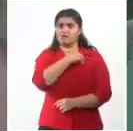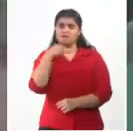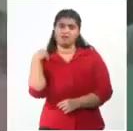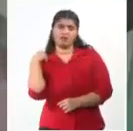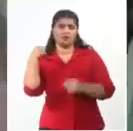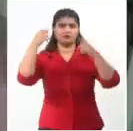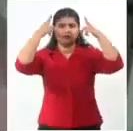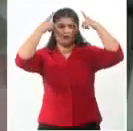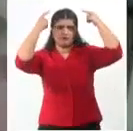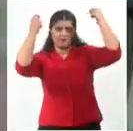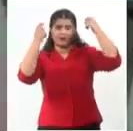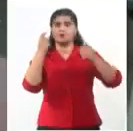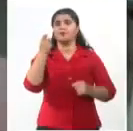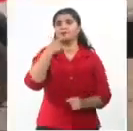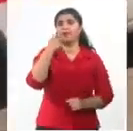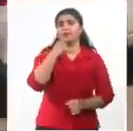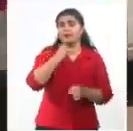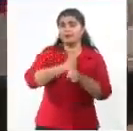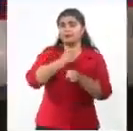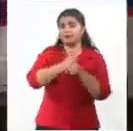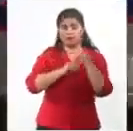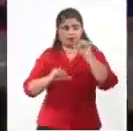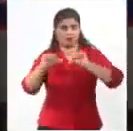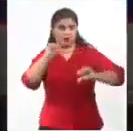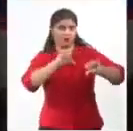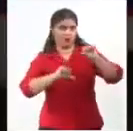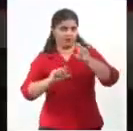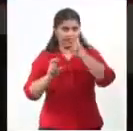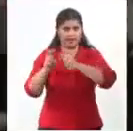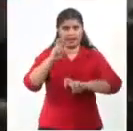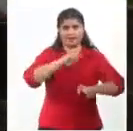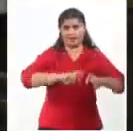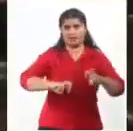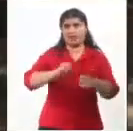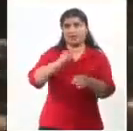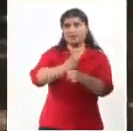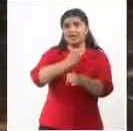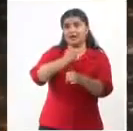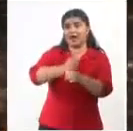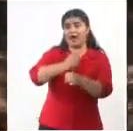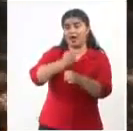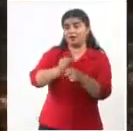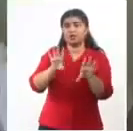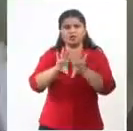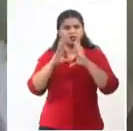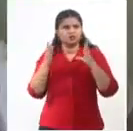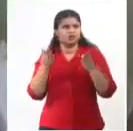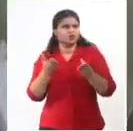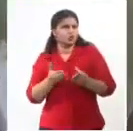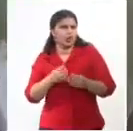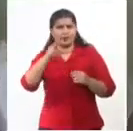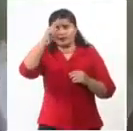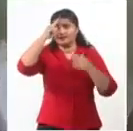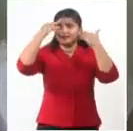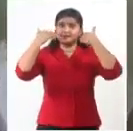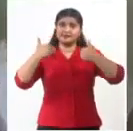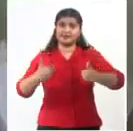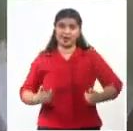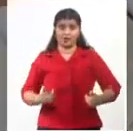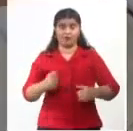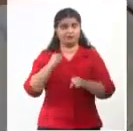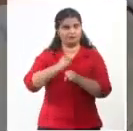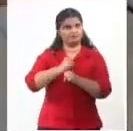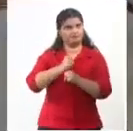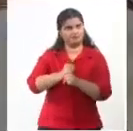enfermeros, farmacéuticos, laboratoristas, trabajadores de urgencias y todo el sistema sanitario, dispuestos a dejar atrás